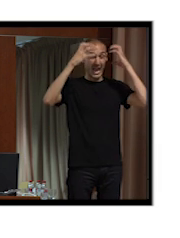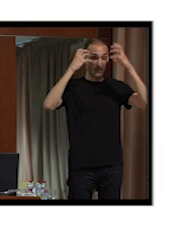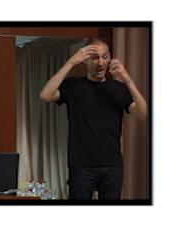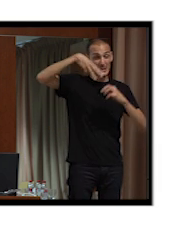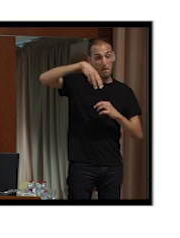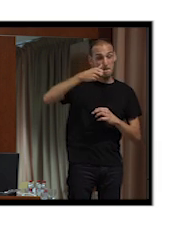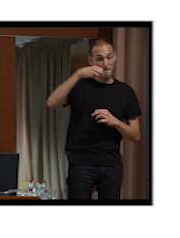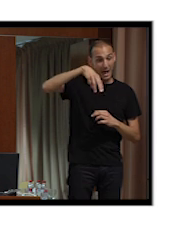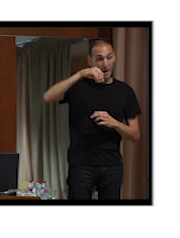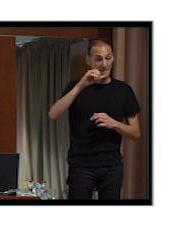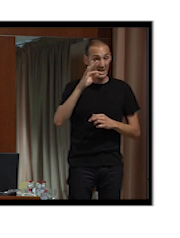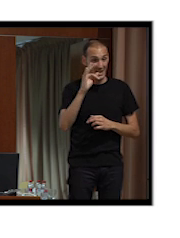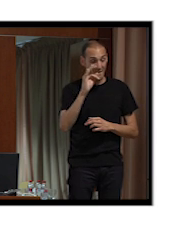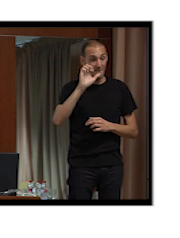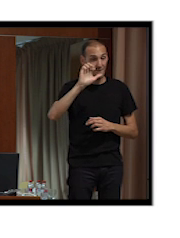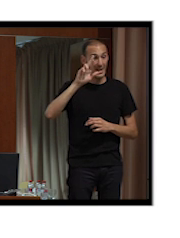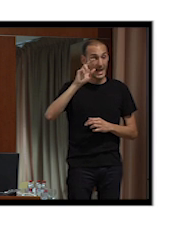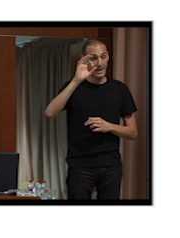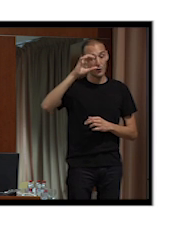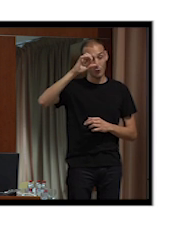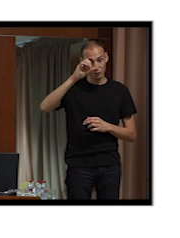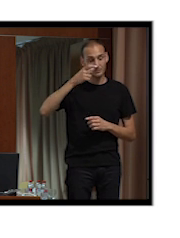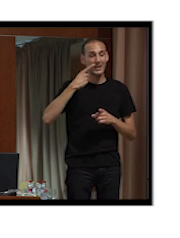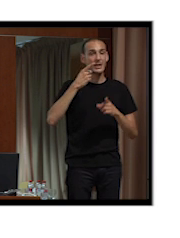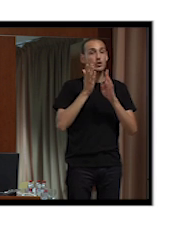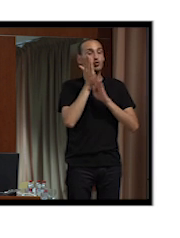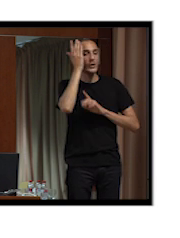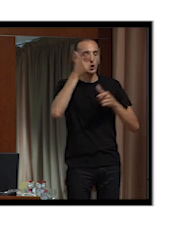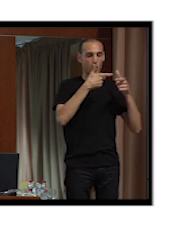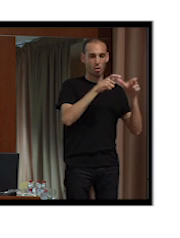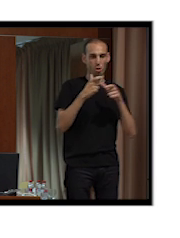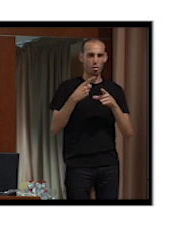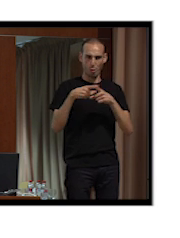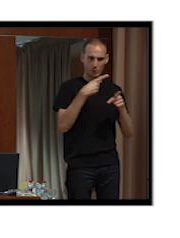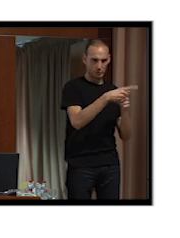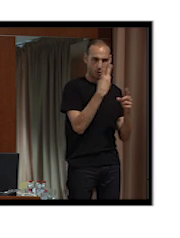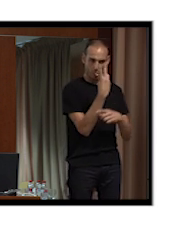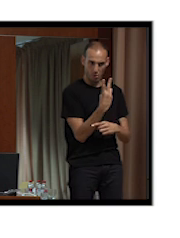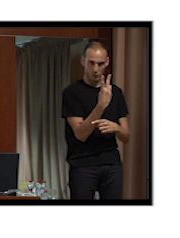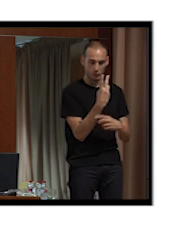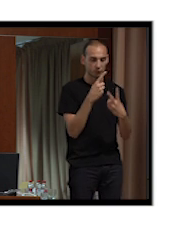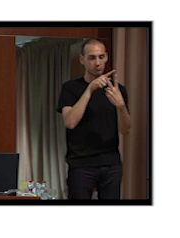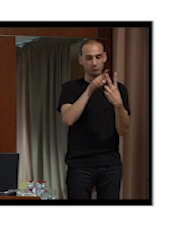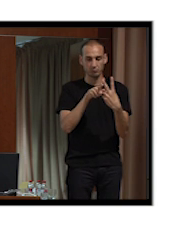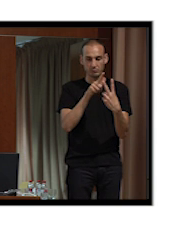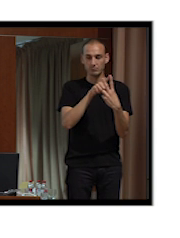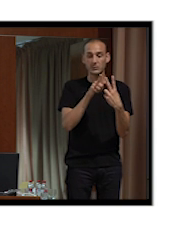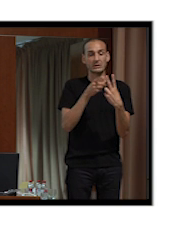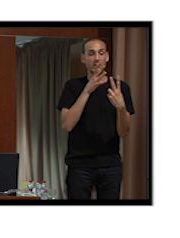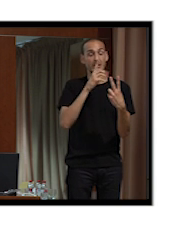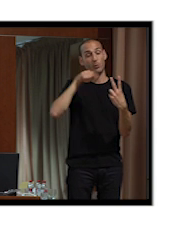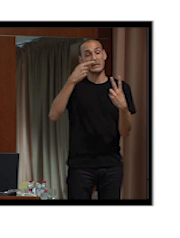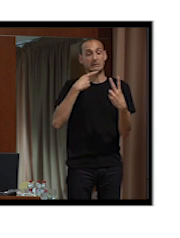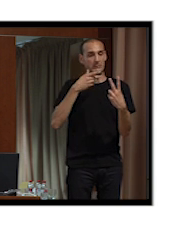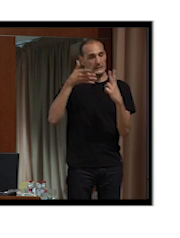sueño, y esto es importante. A lo mejor suena chino, pero veréis como luego, cuando hablemos de tratamientos, vamos a hacernos eco de estas fases. Por